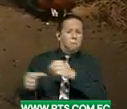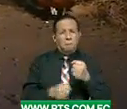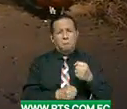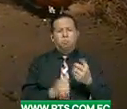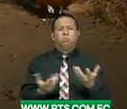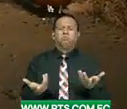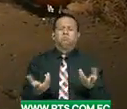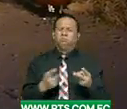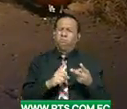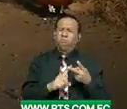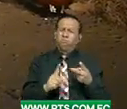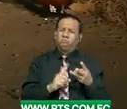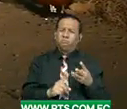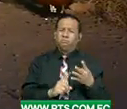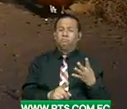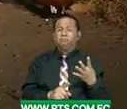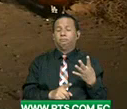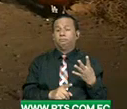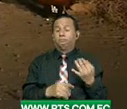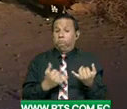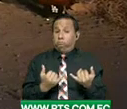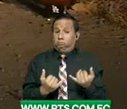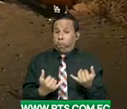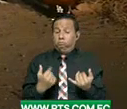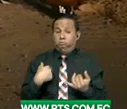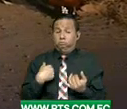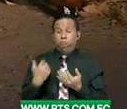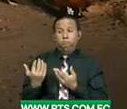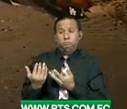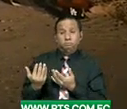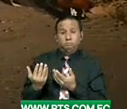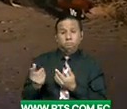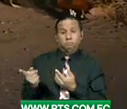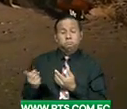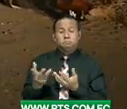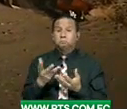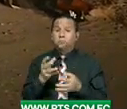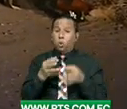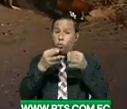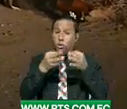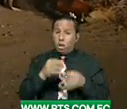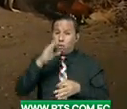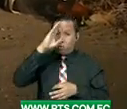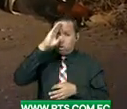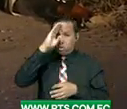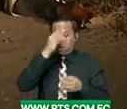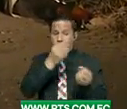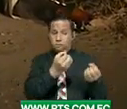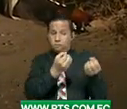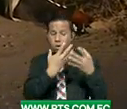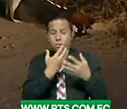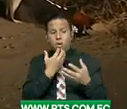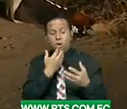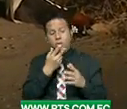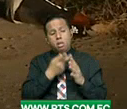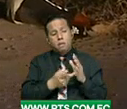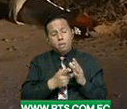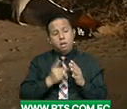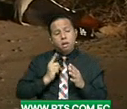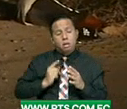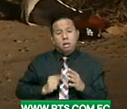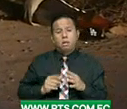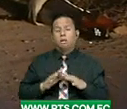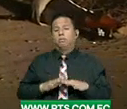que se ha presentado. Entonces estamos esperando a que haya alguna versión oficial por parte de la Policía Nacional. Eso pertenece al distrito